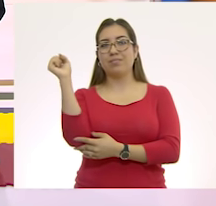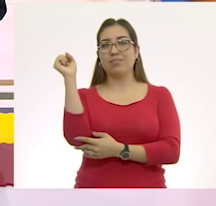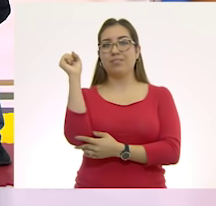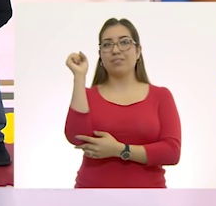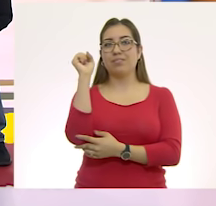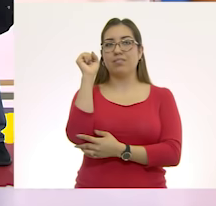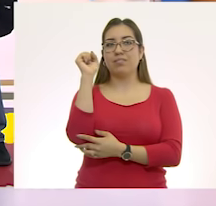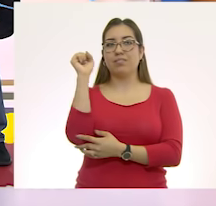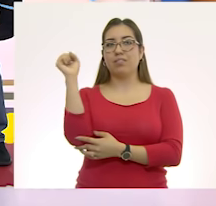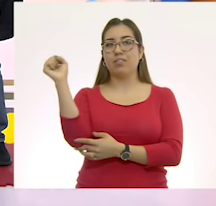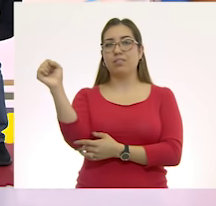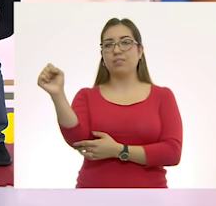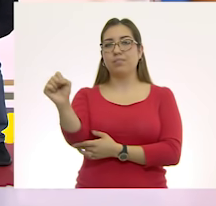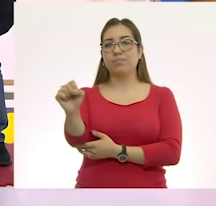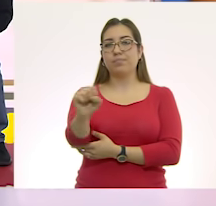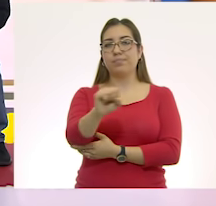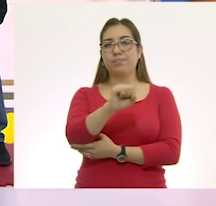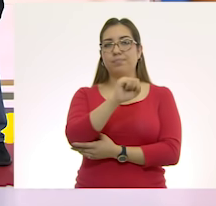caer.